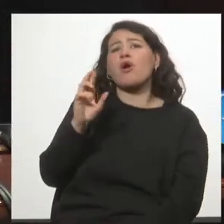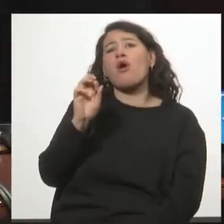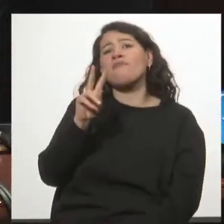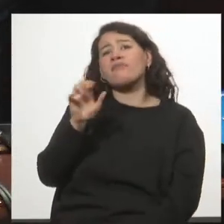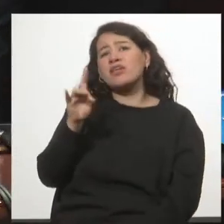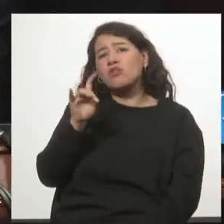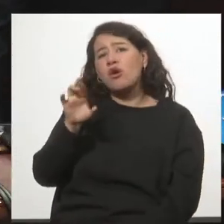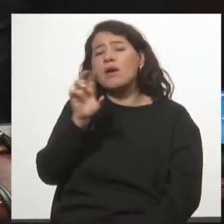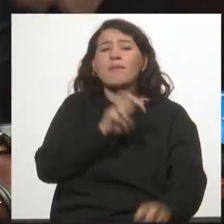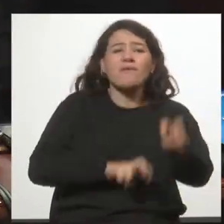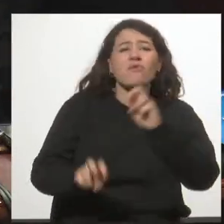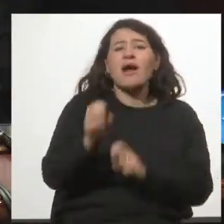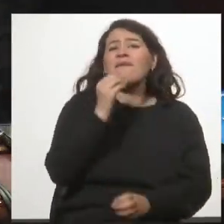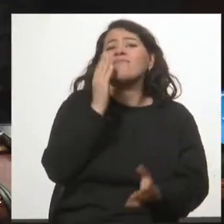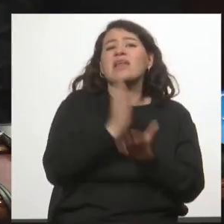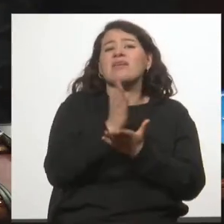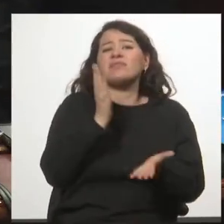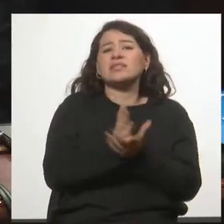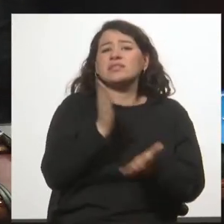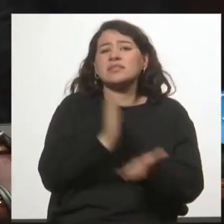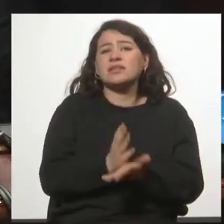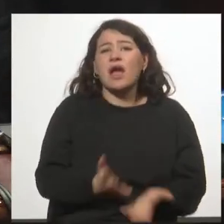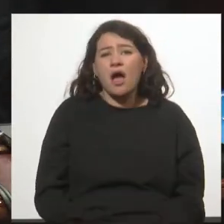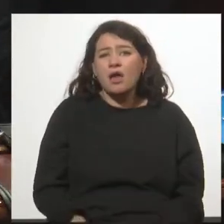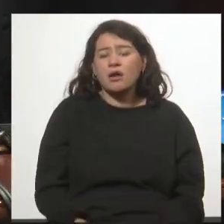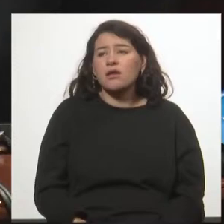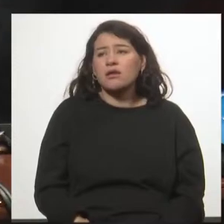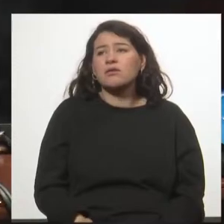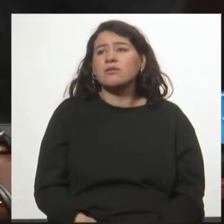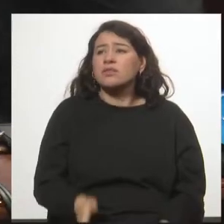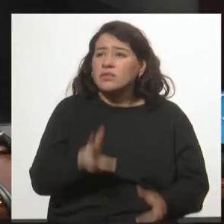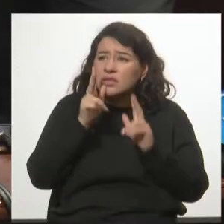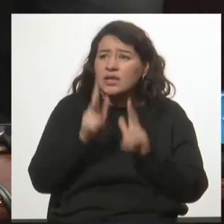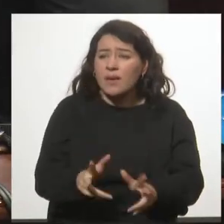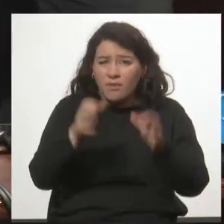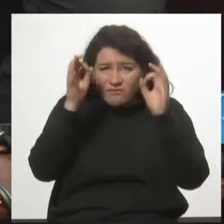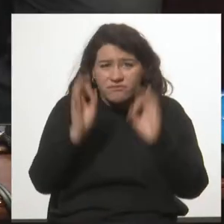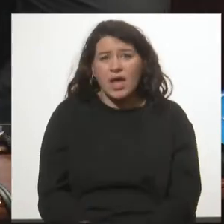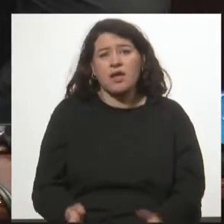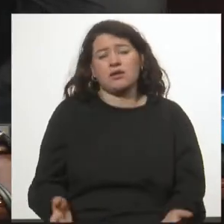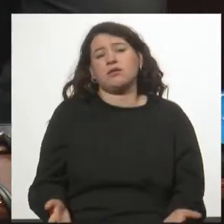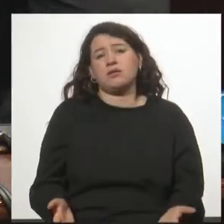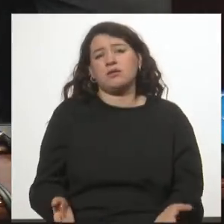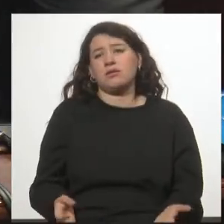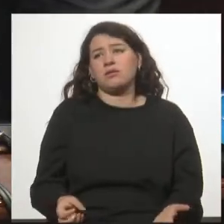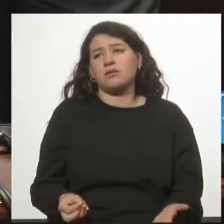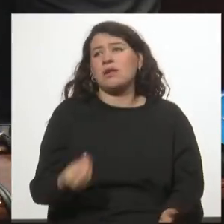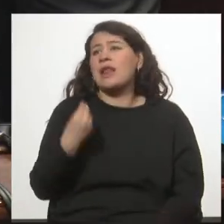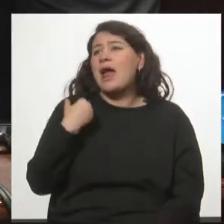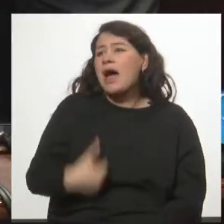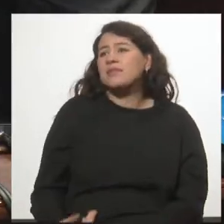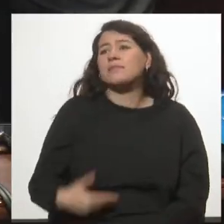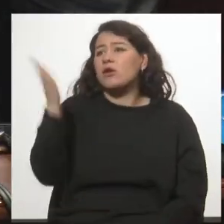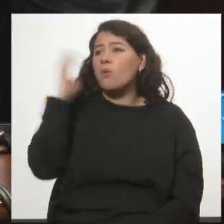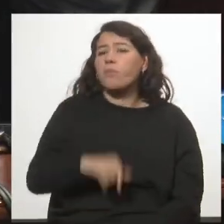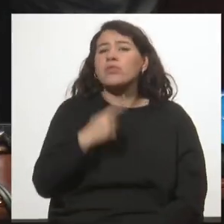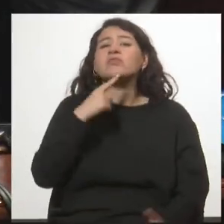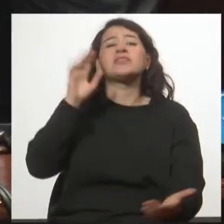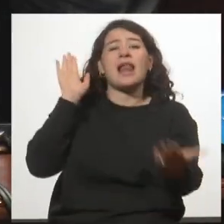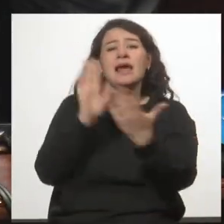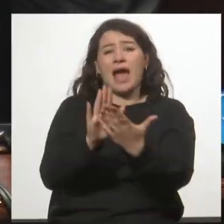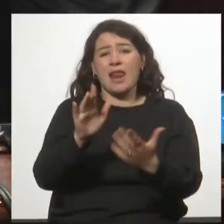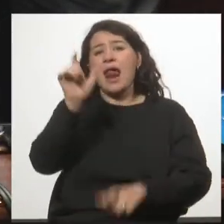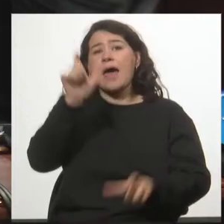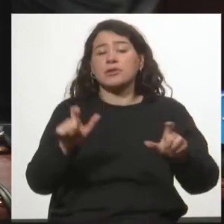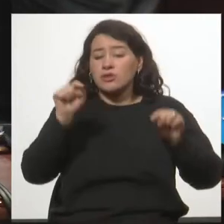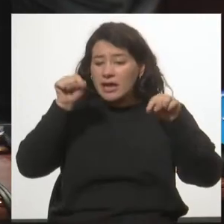se quiere beneficiar a alguien que la vuelta de la esquina devuelve digámoslo como es y lástima que no sé cómo puedo decir la cara